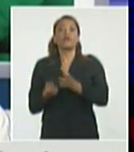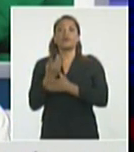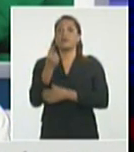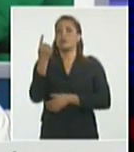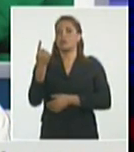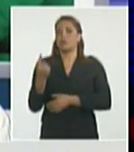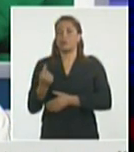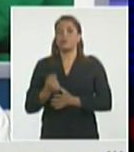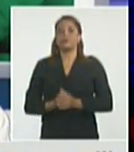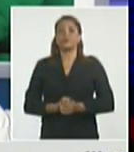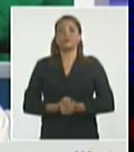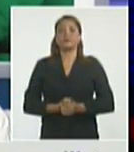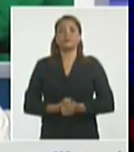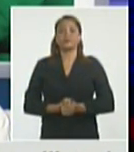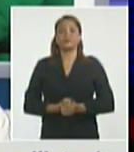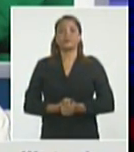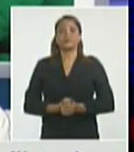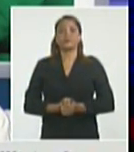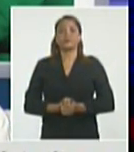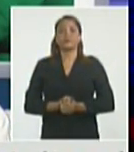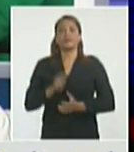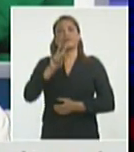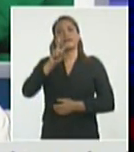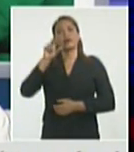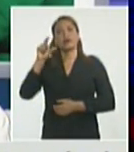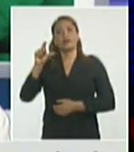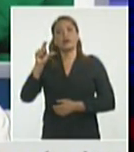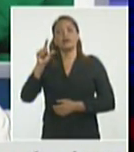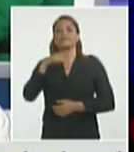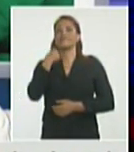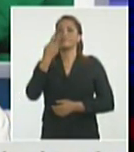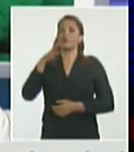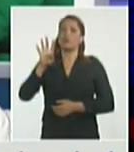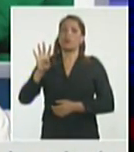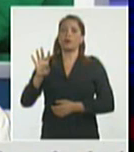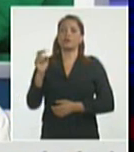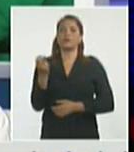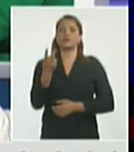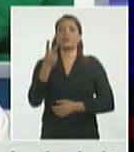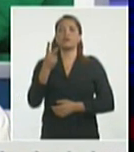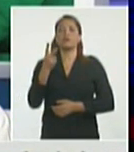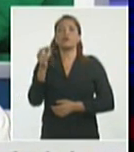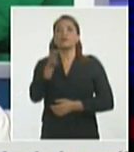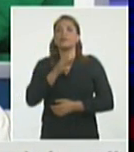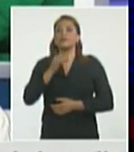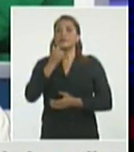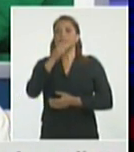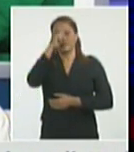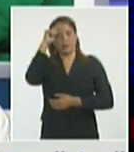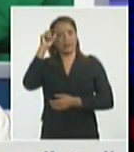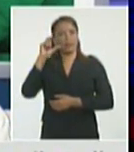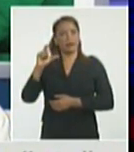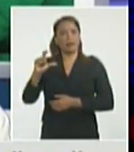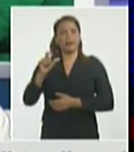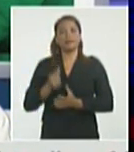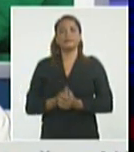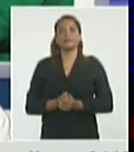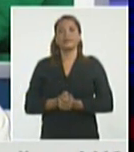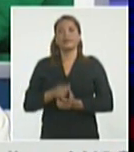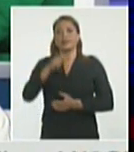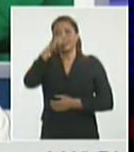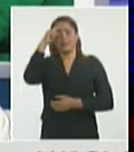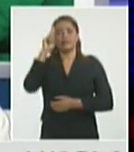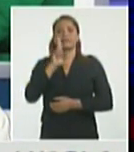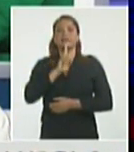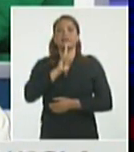Clara fallecen 4 personas, 2 del municipio de Santa Clara, Zaguala Grande y Corralillo,